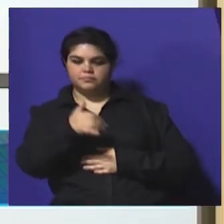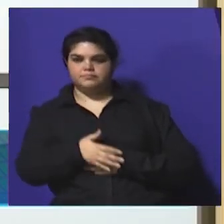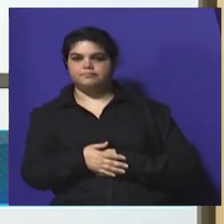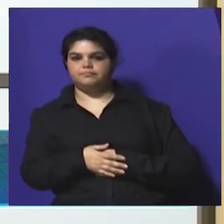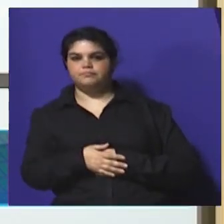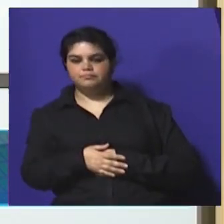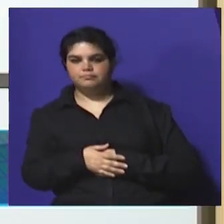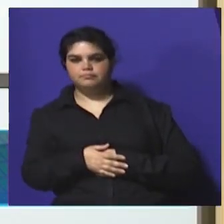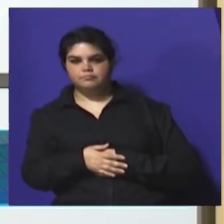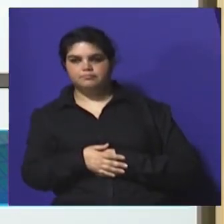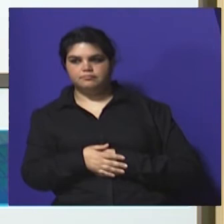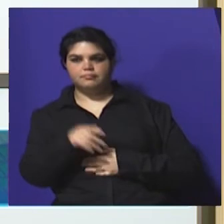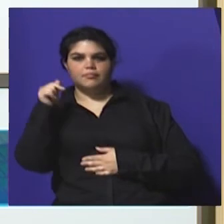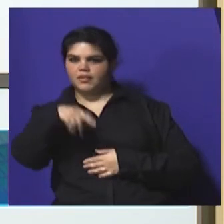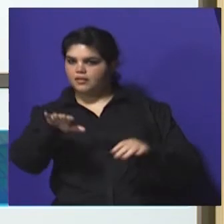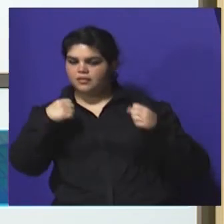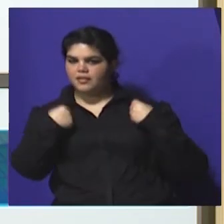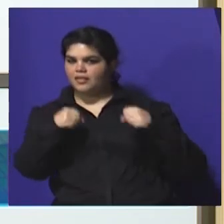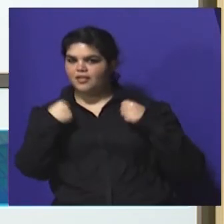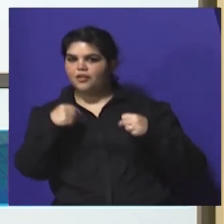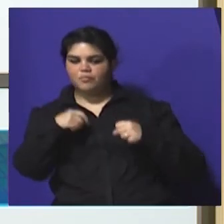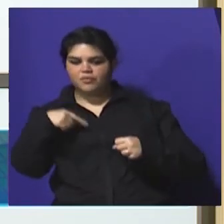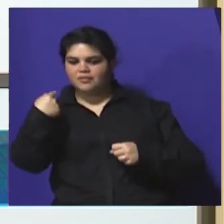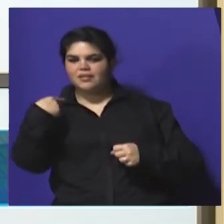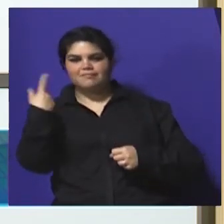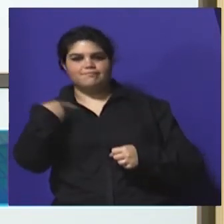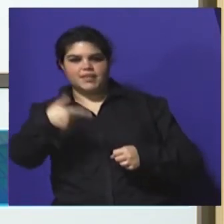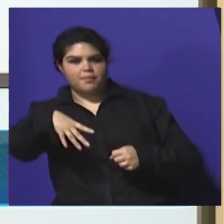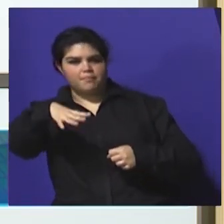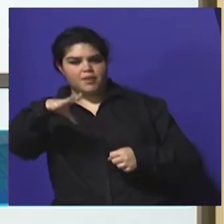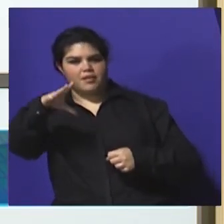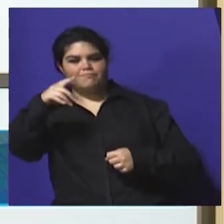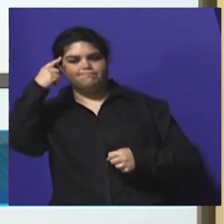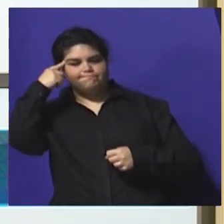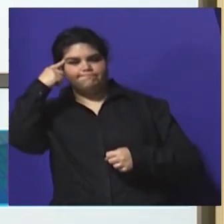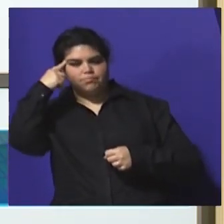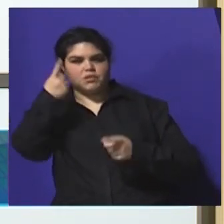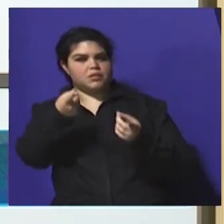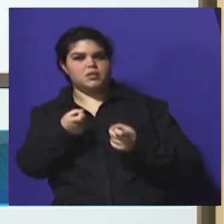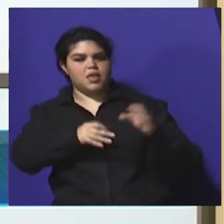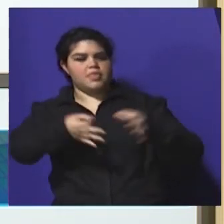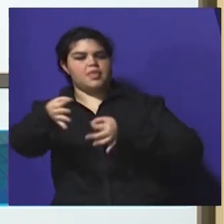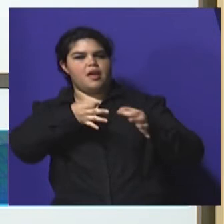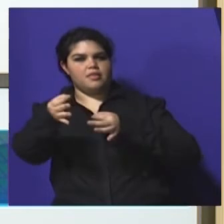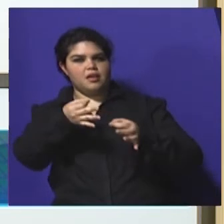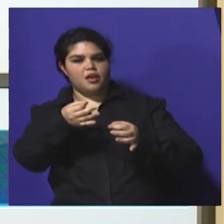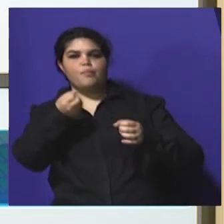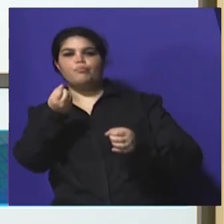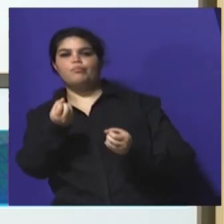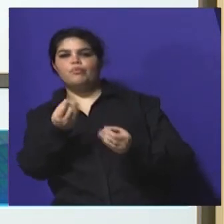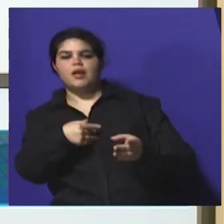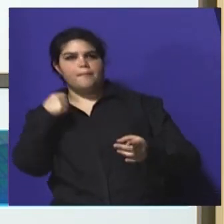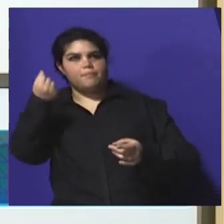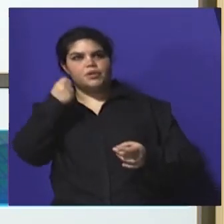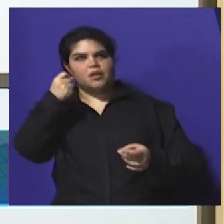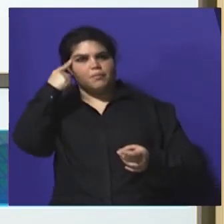tiene muchas cosas para pensar y lo que hace muy lindo y atractivo esto es que tenés que pensar y decidir